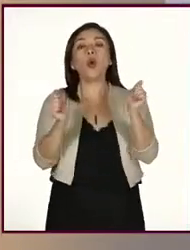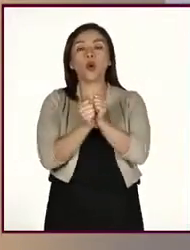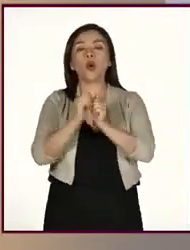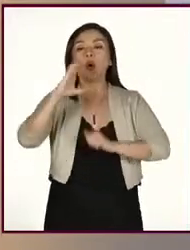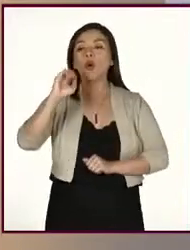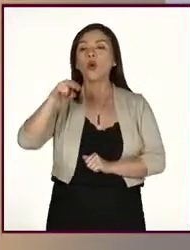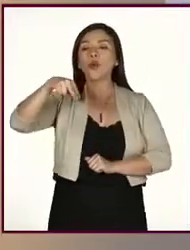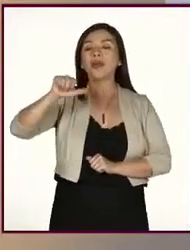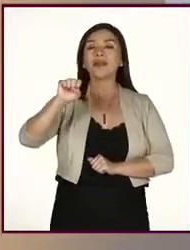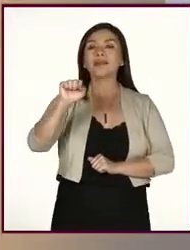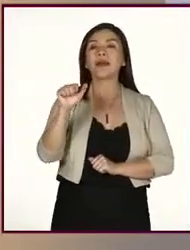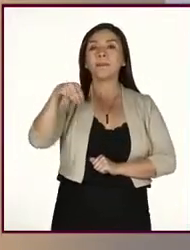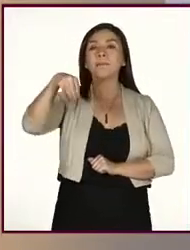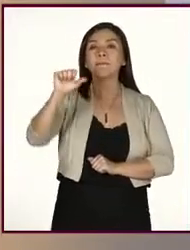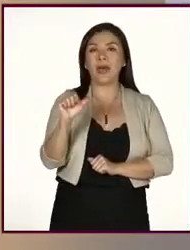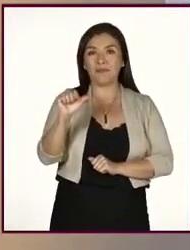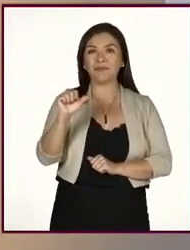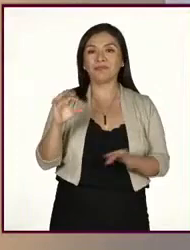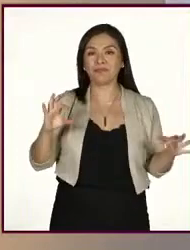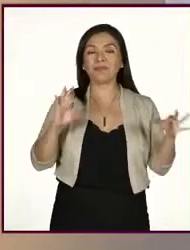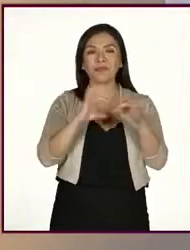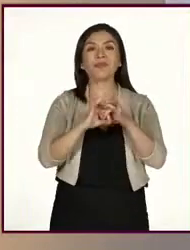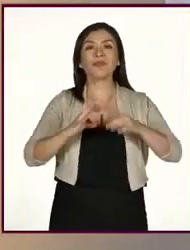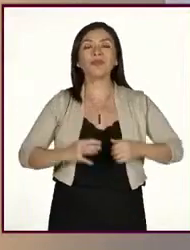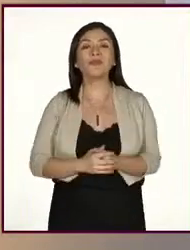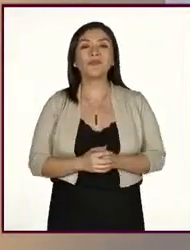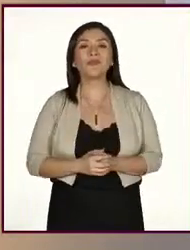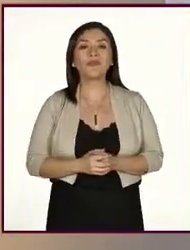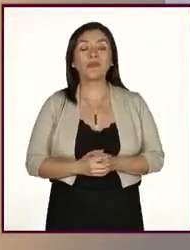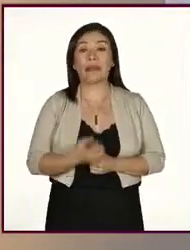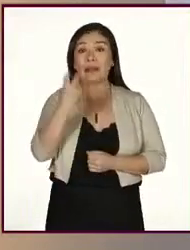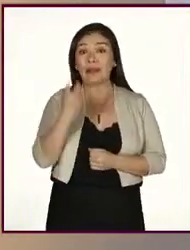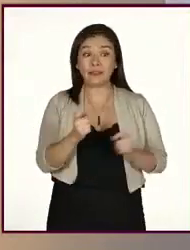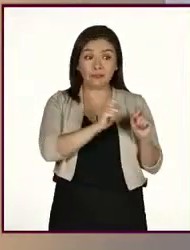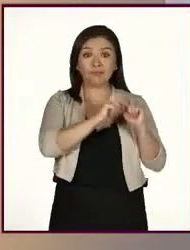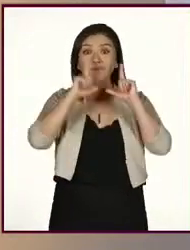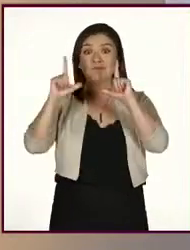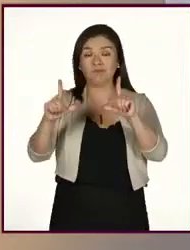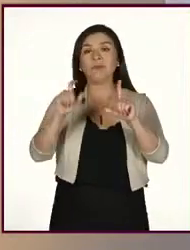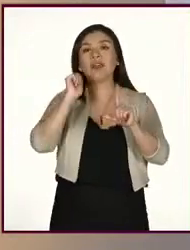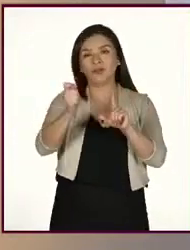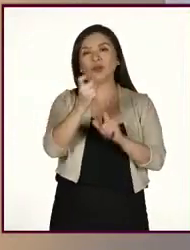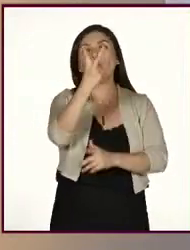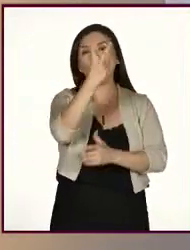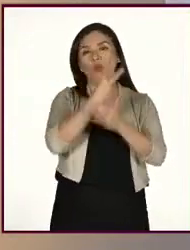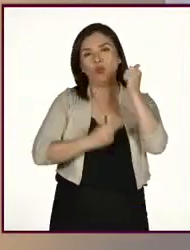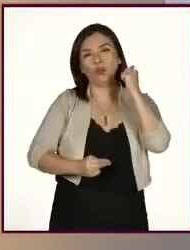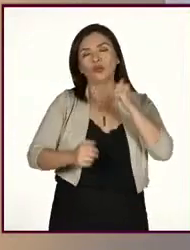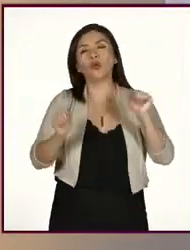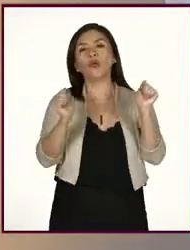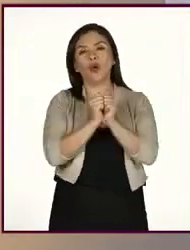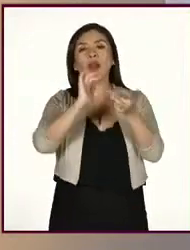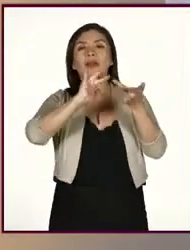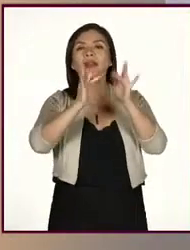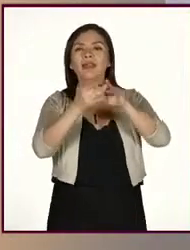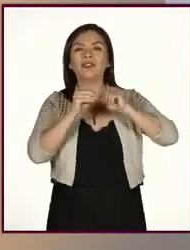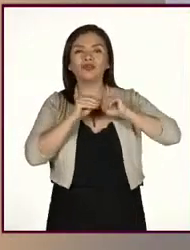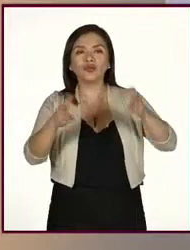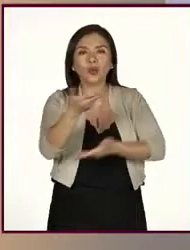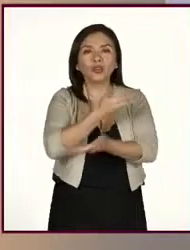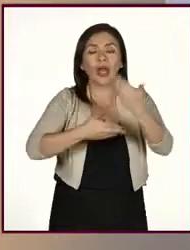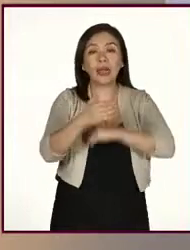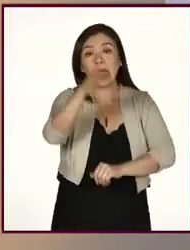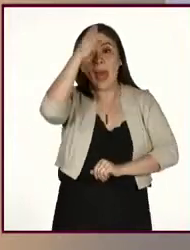Comisión Nacional de Salud Mental y Adicciones, CONASAMA. La transmisión se realiza de forma simultánea en las redes sociales de